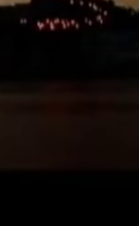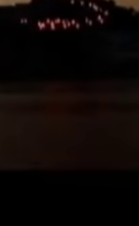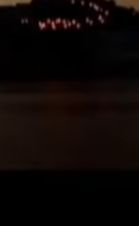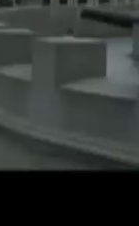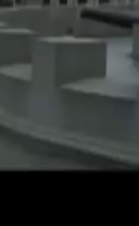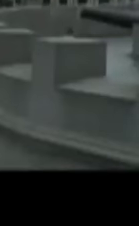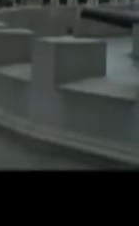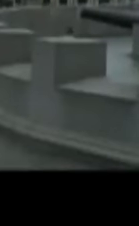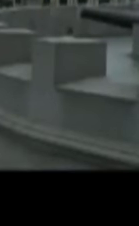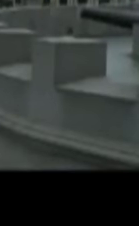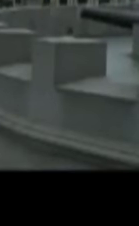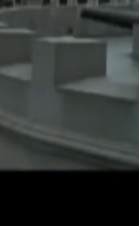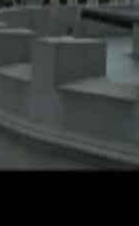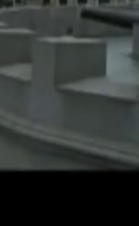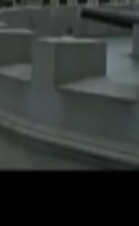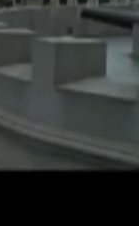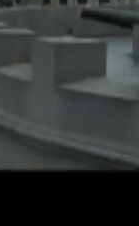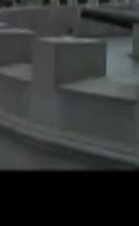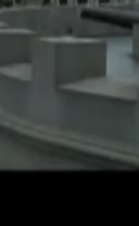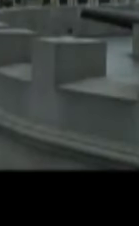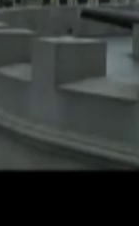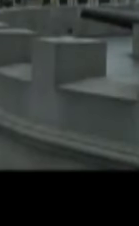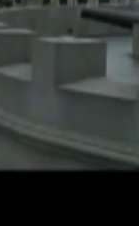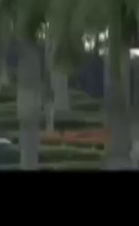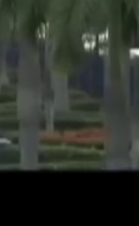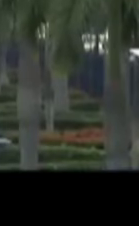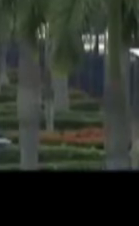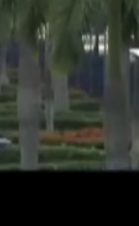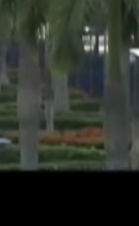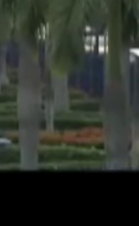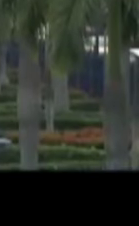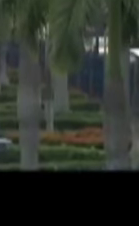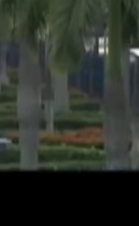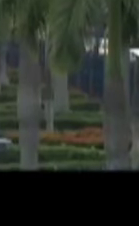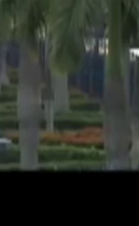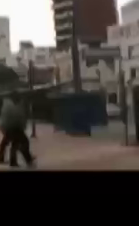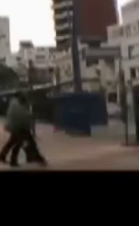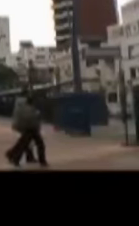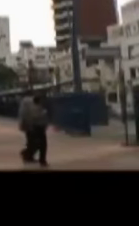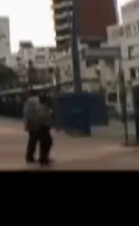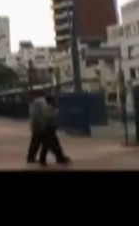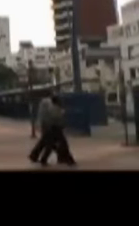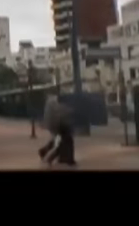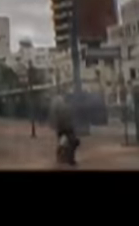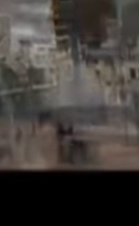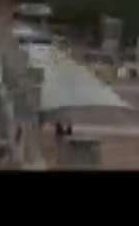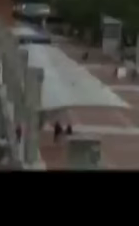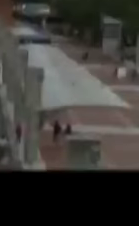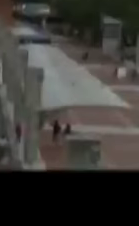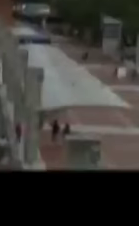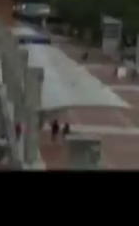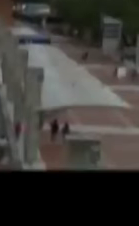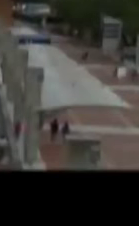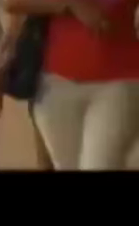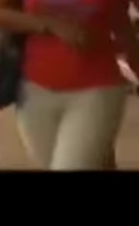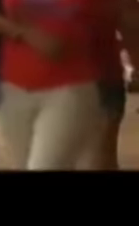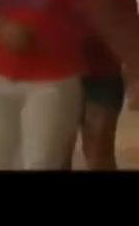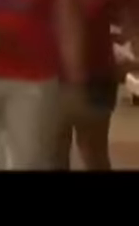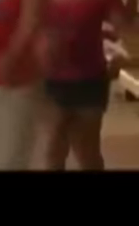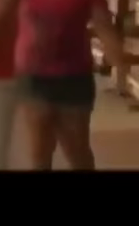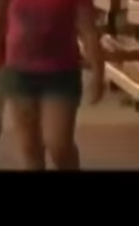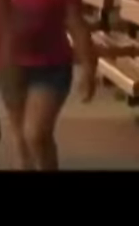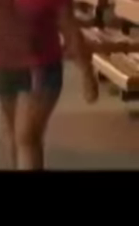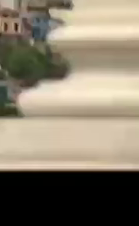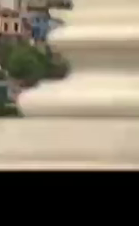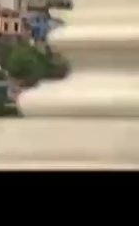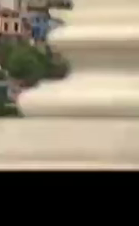frecuentes los city tours, los que bien pueden iniciarse en los bajos del Teatro IMAX, en el Malecón Simón Bolívar. Este